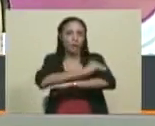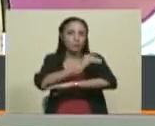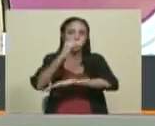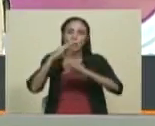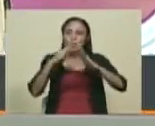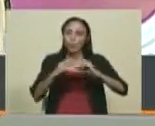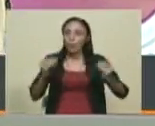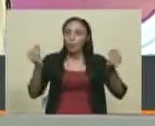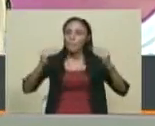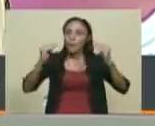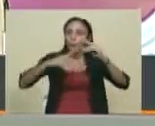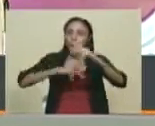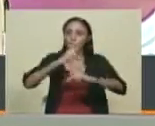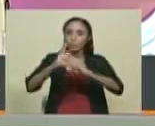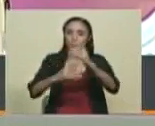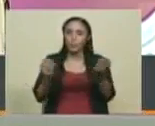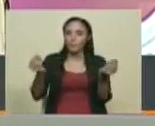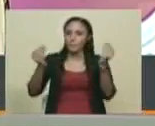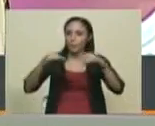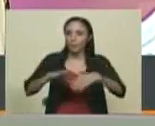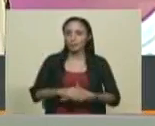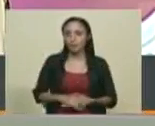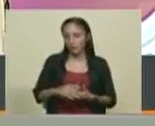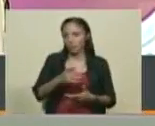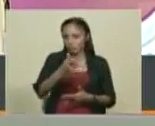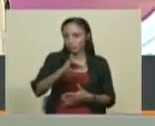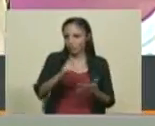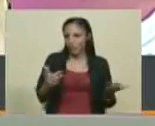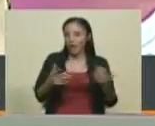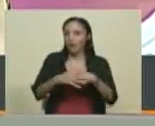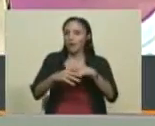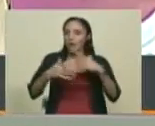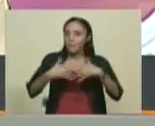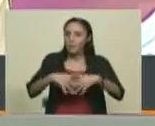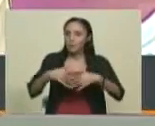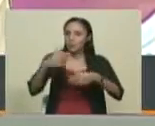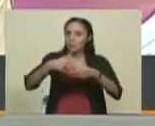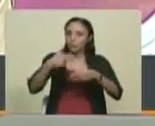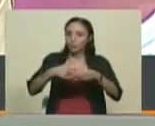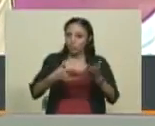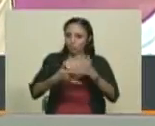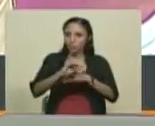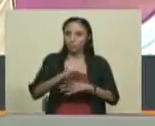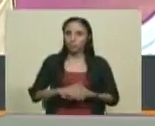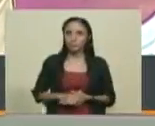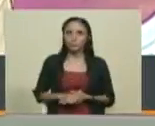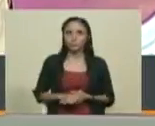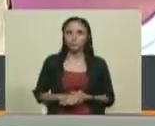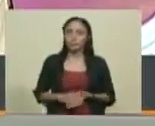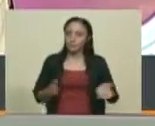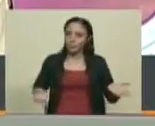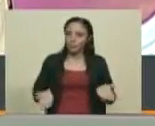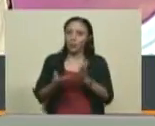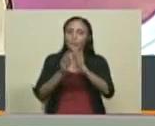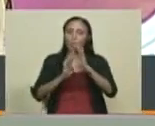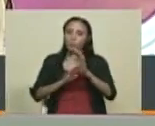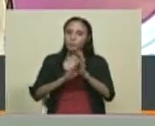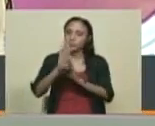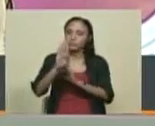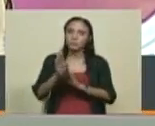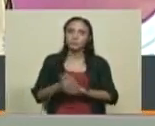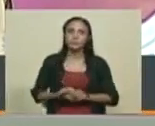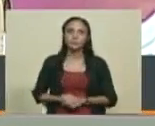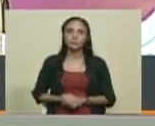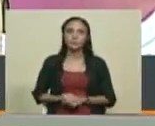capacidad productiva que tiene nuestra industria petrolera, que es grande y poderosa.